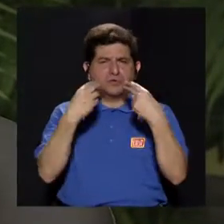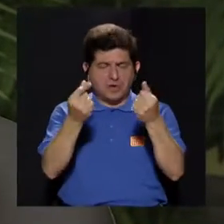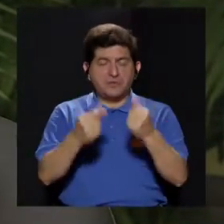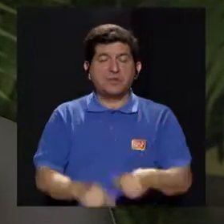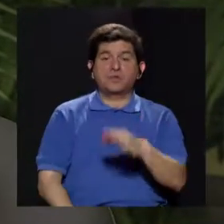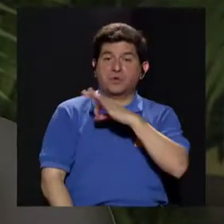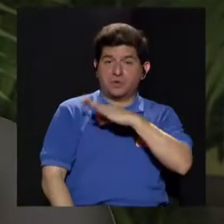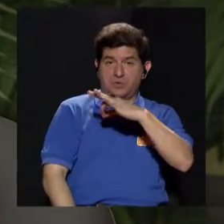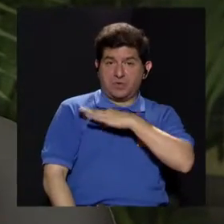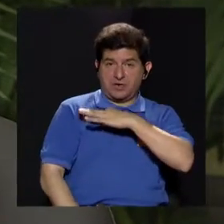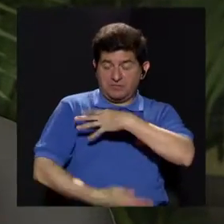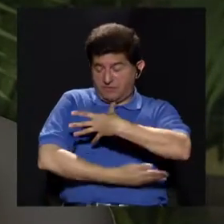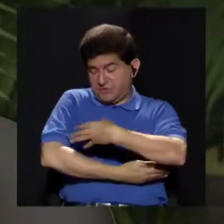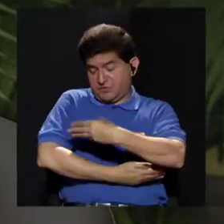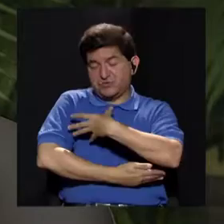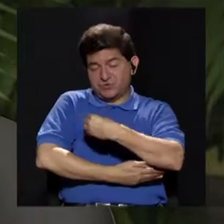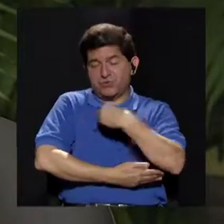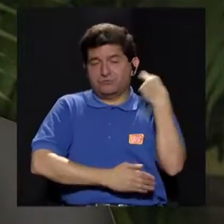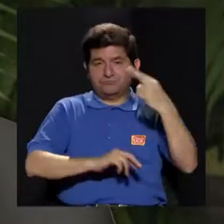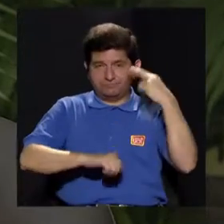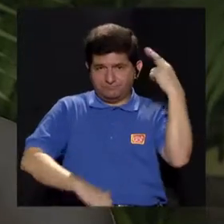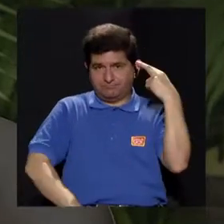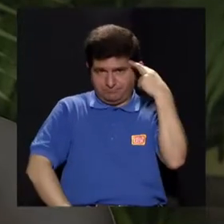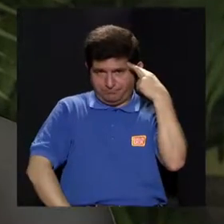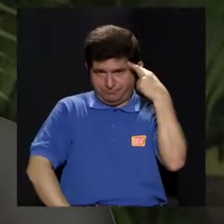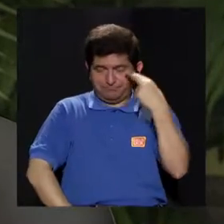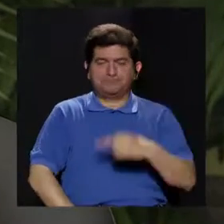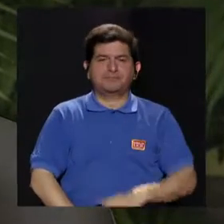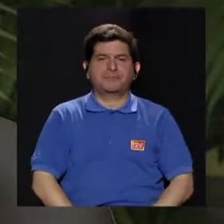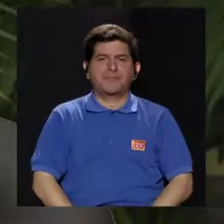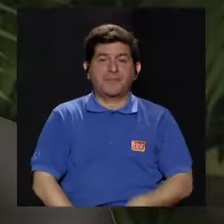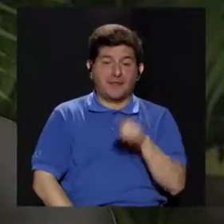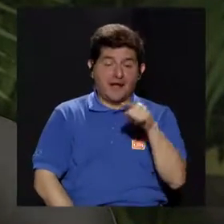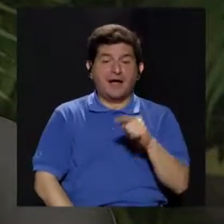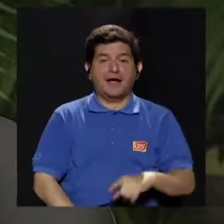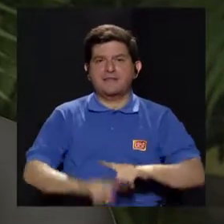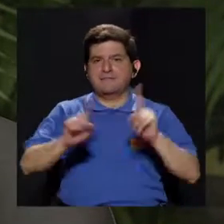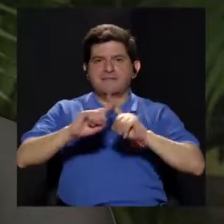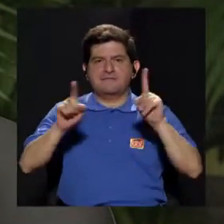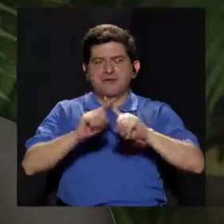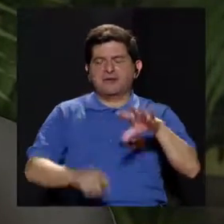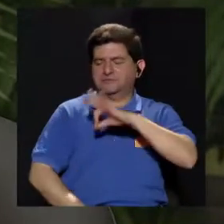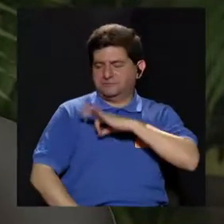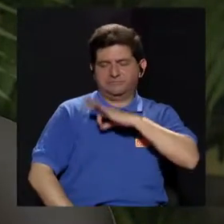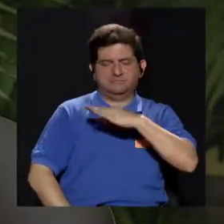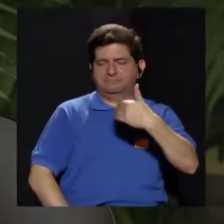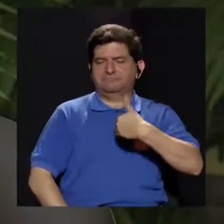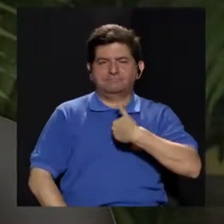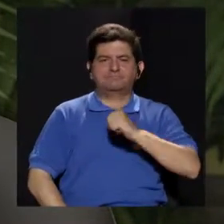la alimentación al seno materno. Que son múltiples.